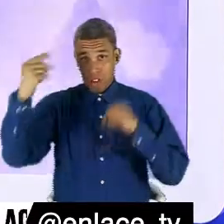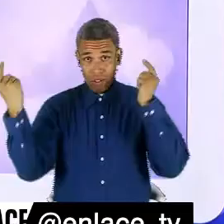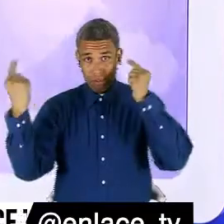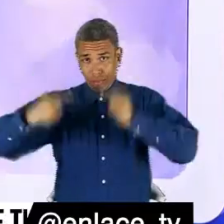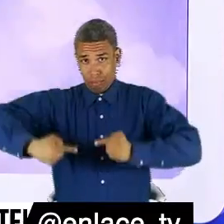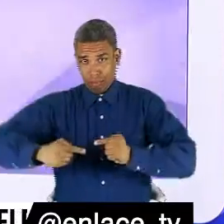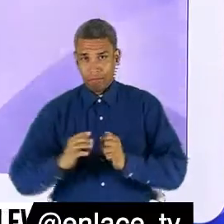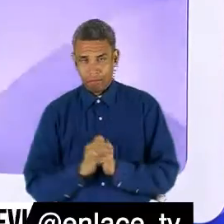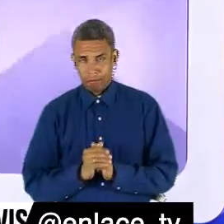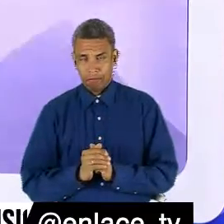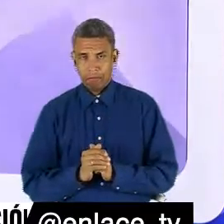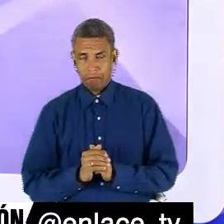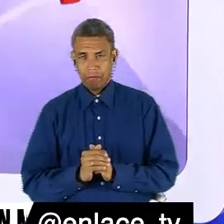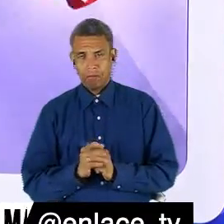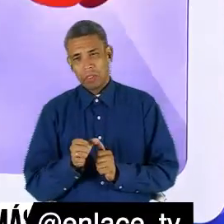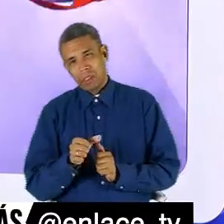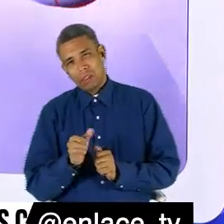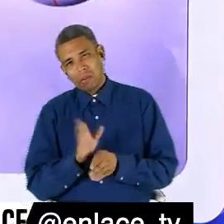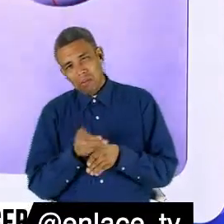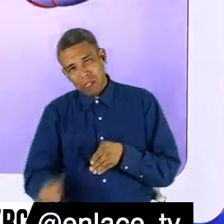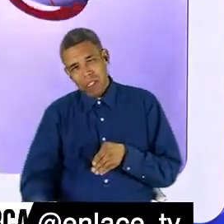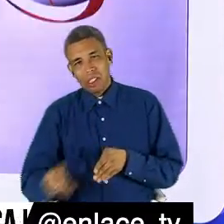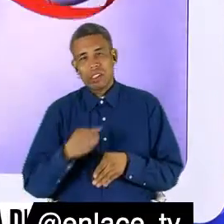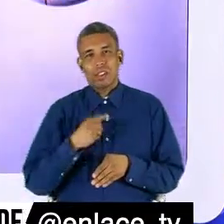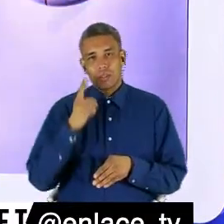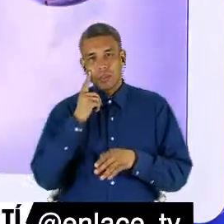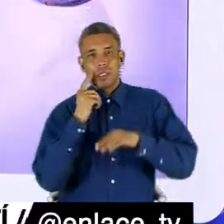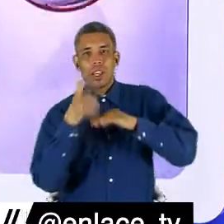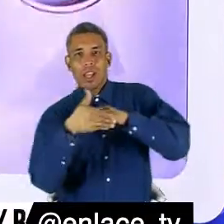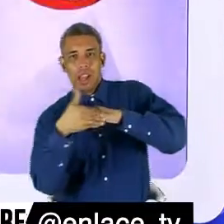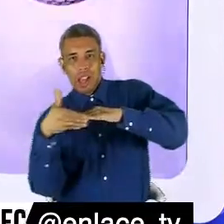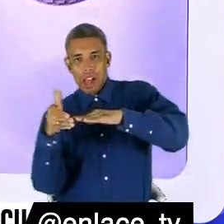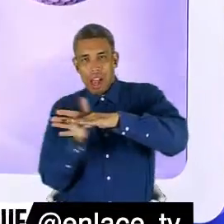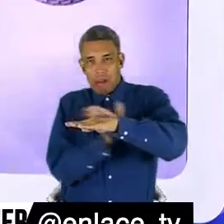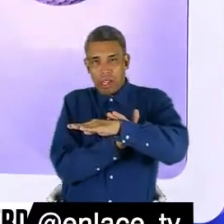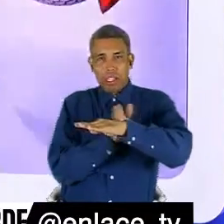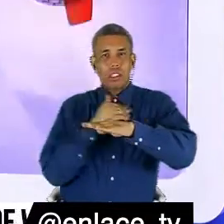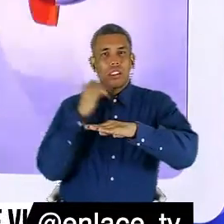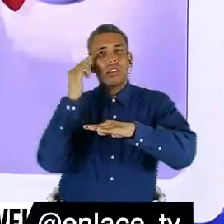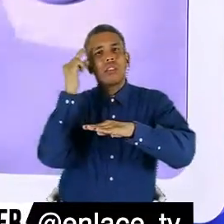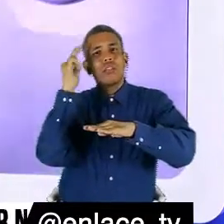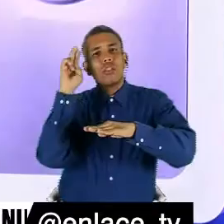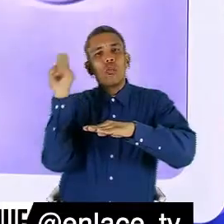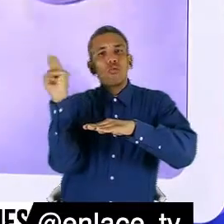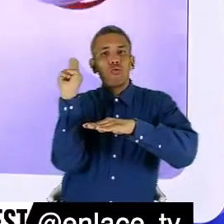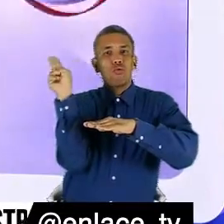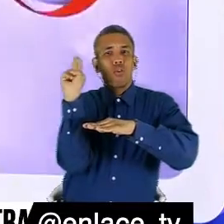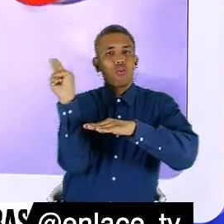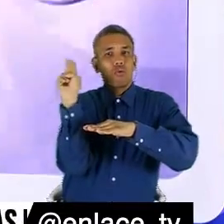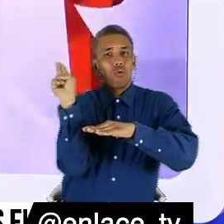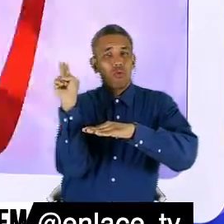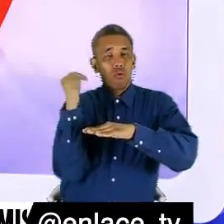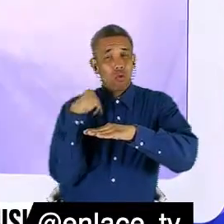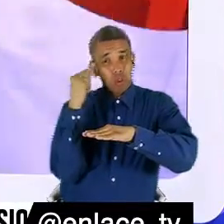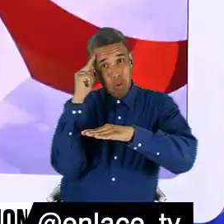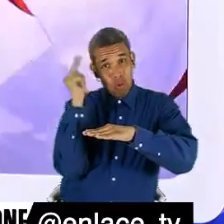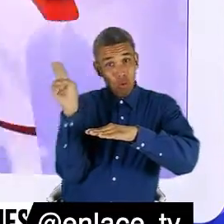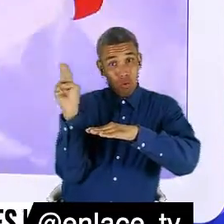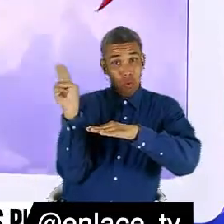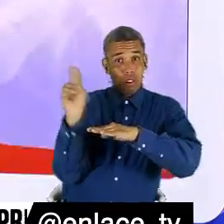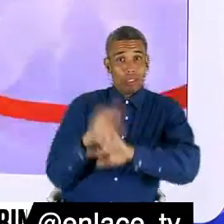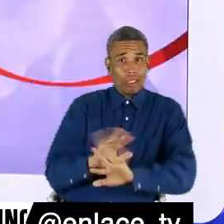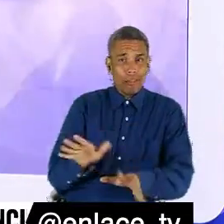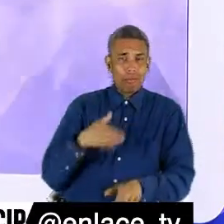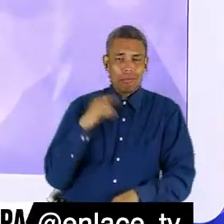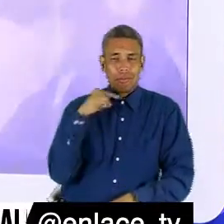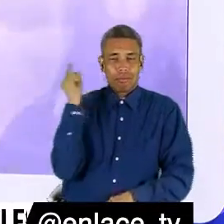los eliminados Jamaica y el seleccionado uruguayo. Muchos mexicanos y colombianos se han robado la atención en esta